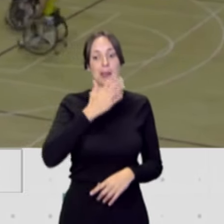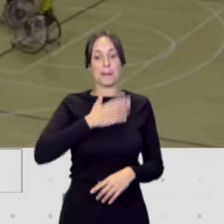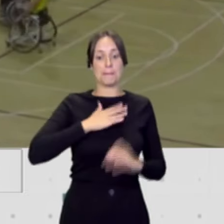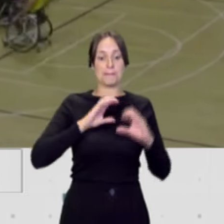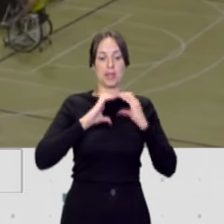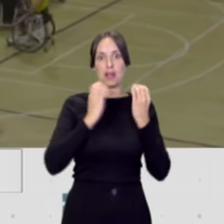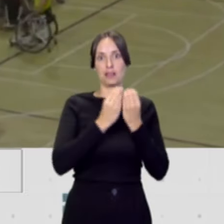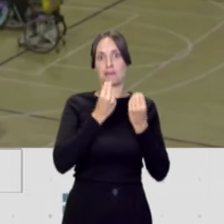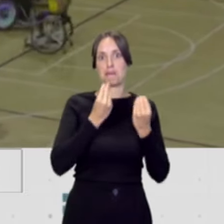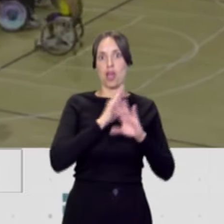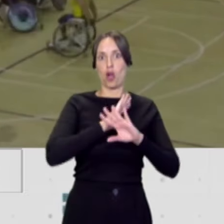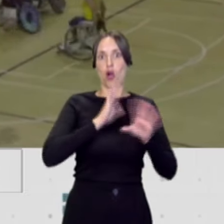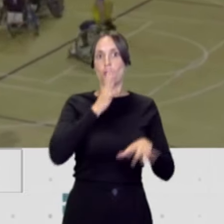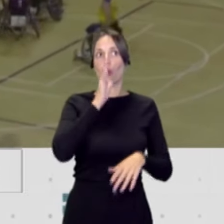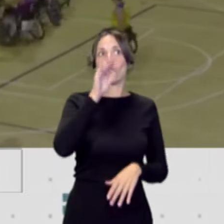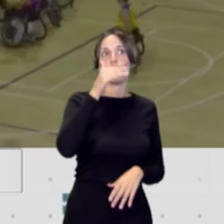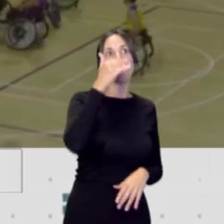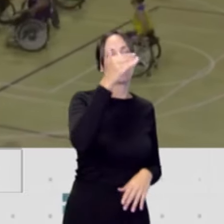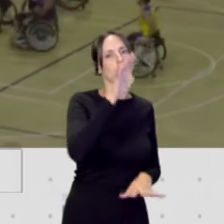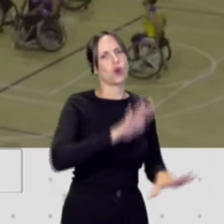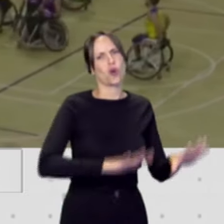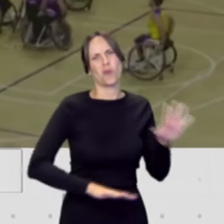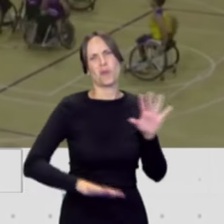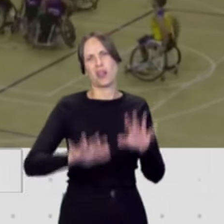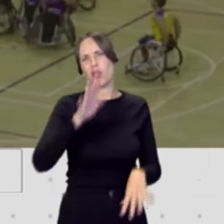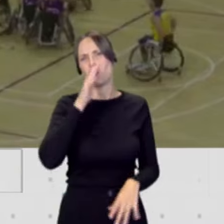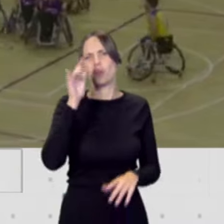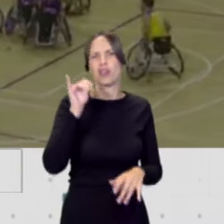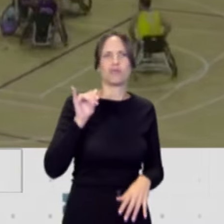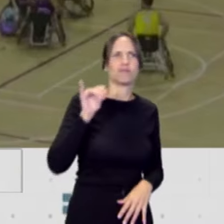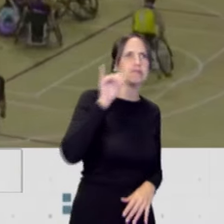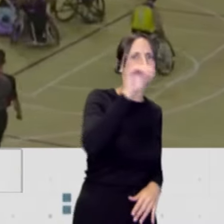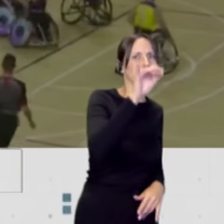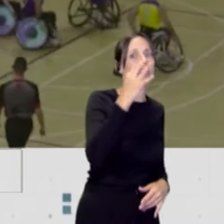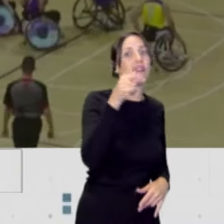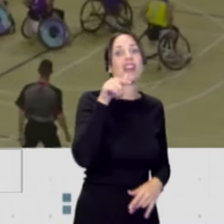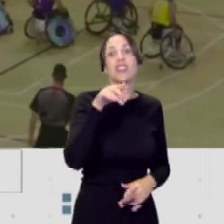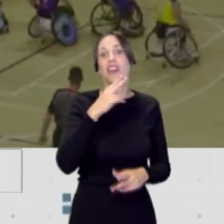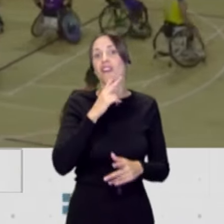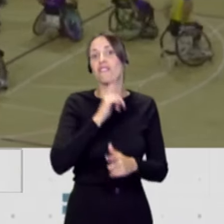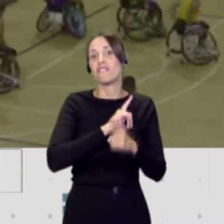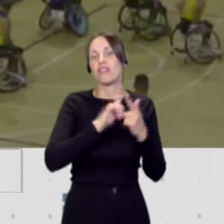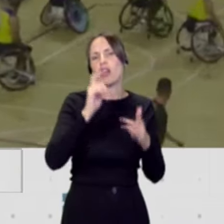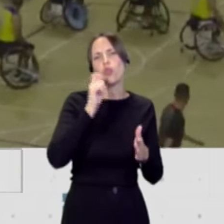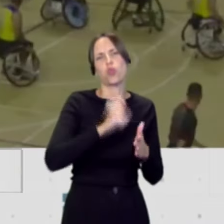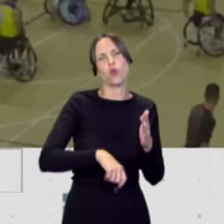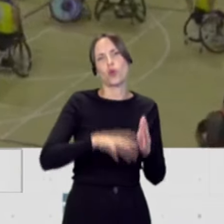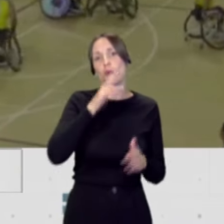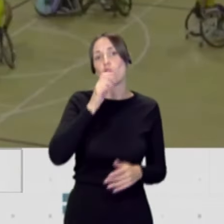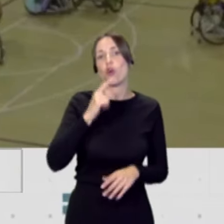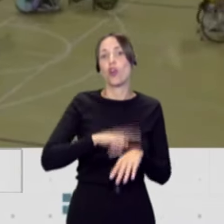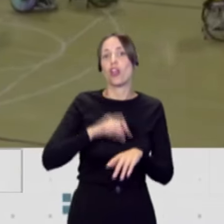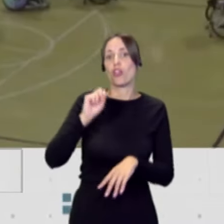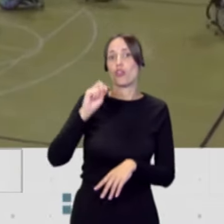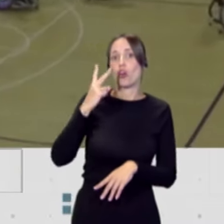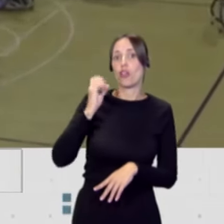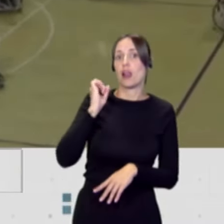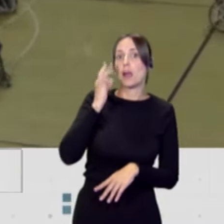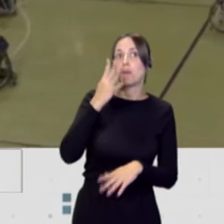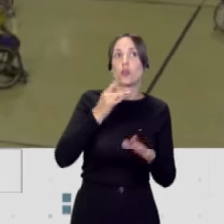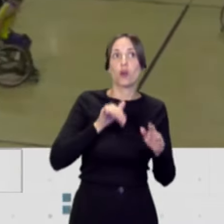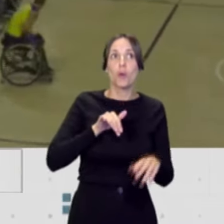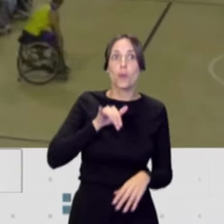lo complicado nuestro, que siempre tenemos que volar y este es un viaje duro, salimos a las 2 de la mañana y jugamos 5 y